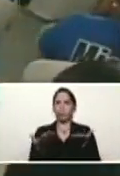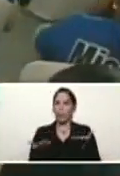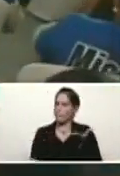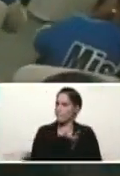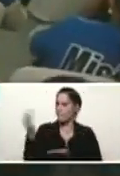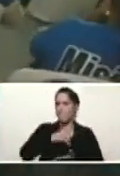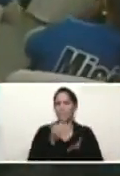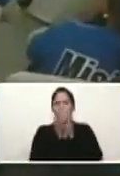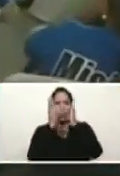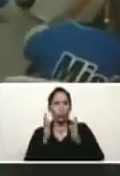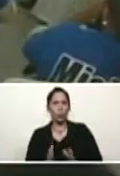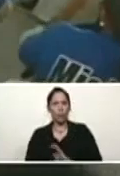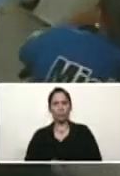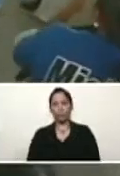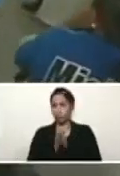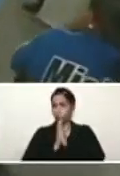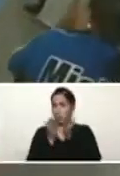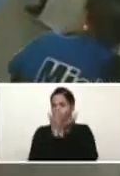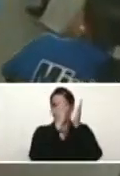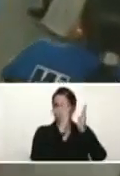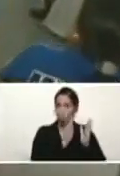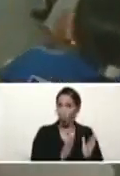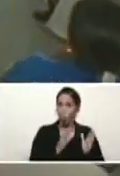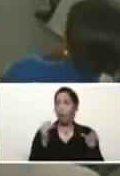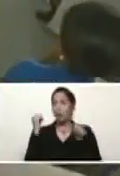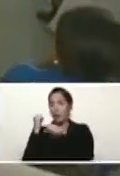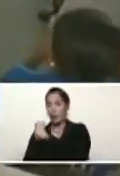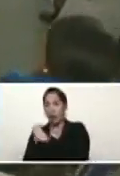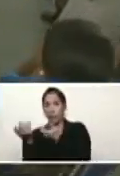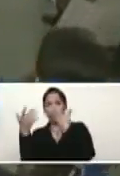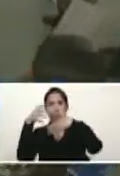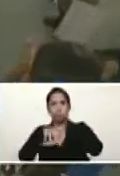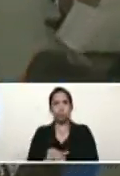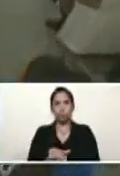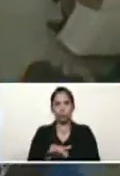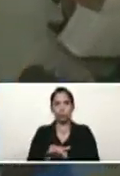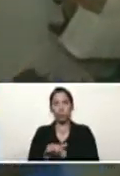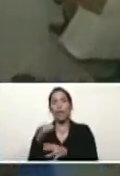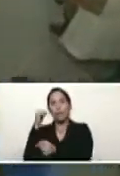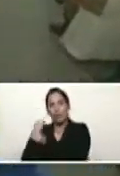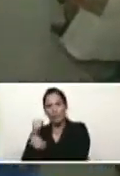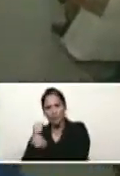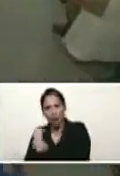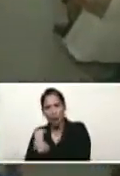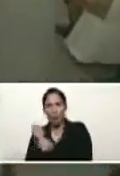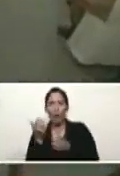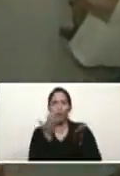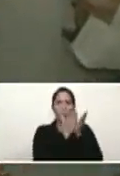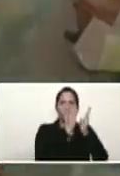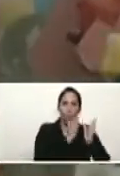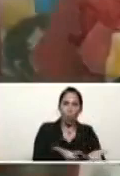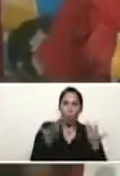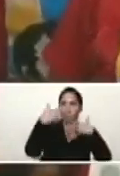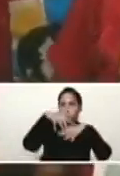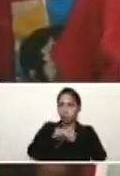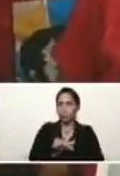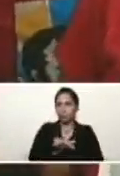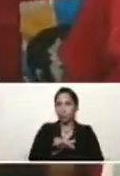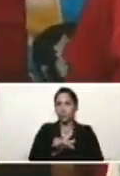estudiar. Estudio y trabajo. Trabajo y estudio.